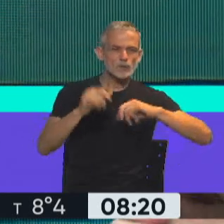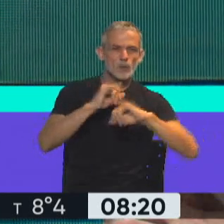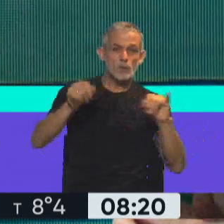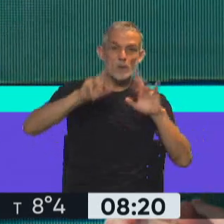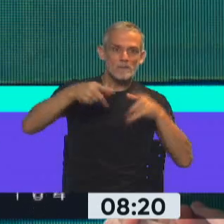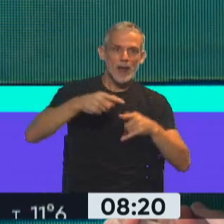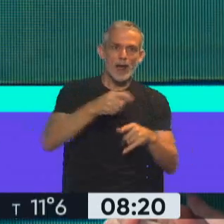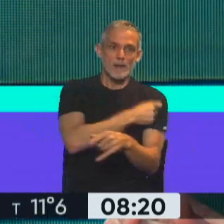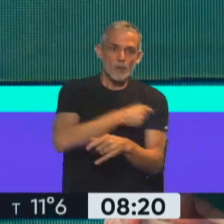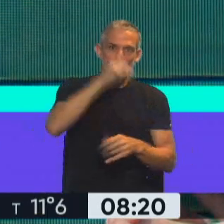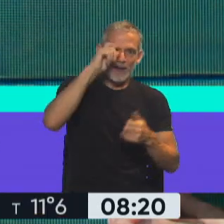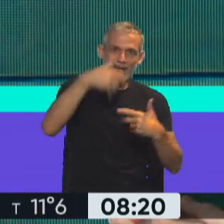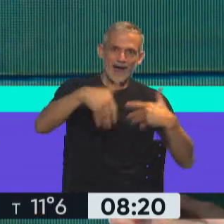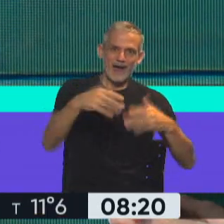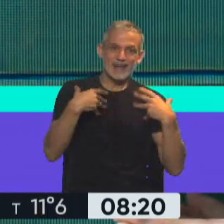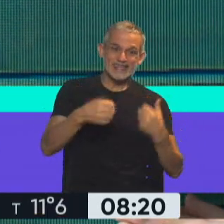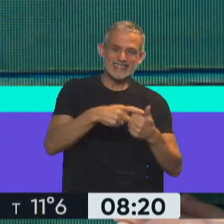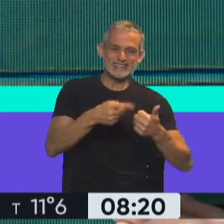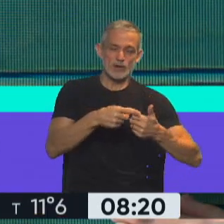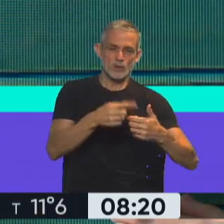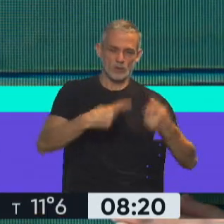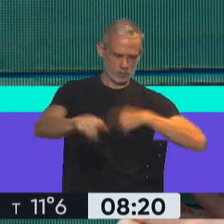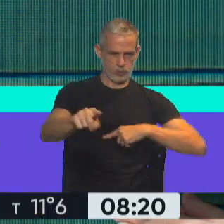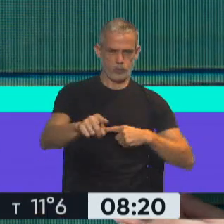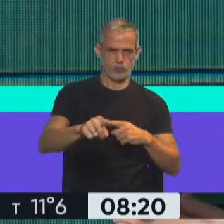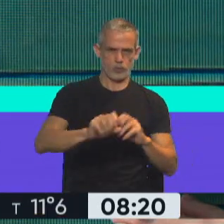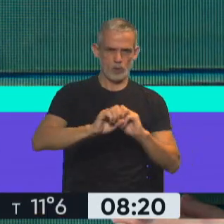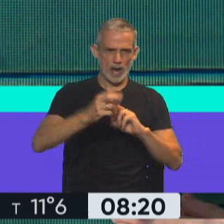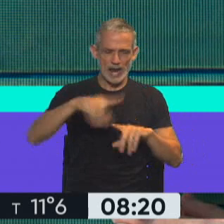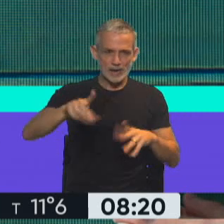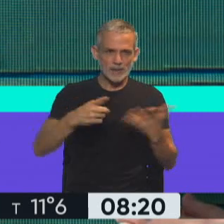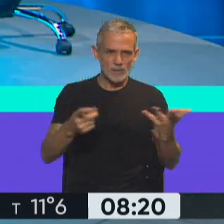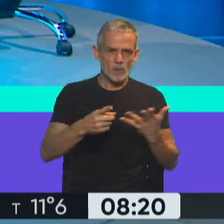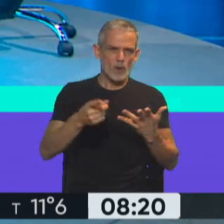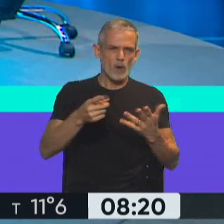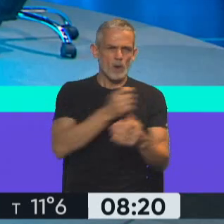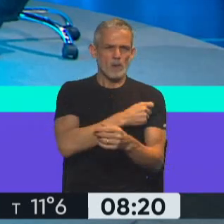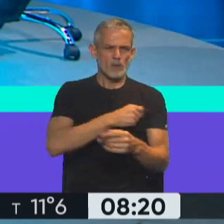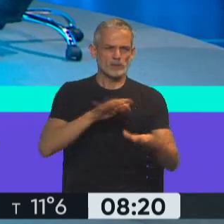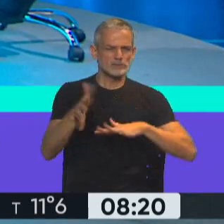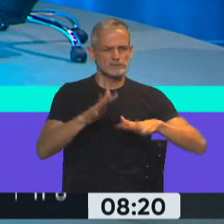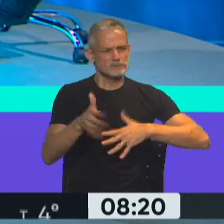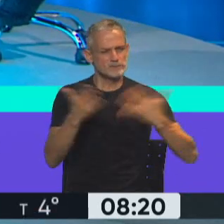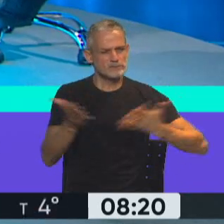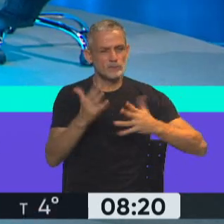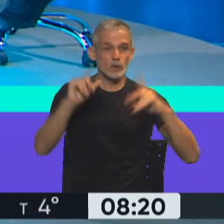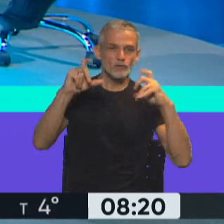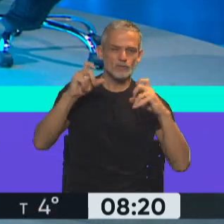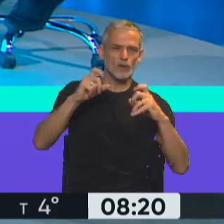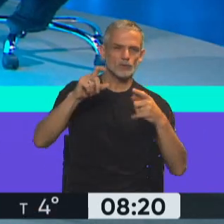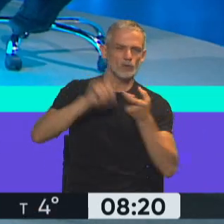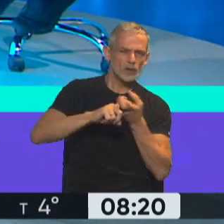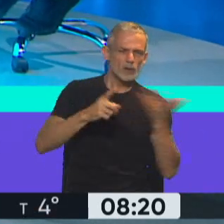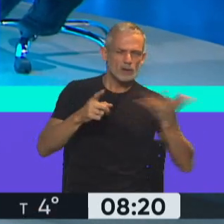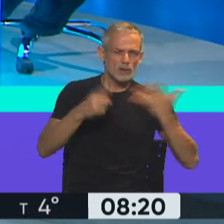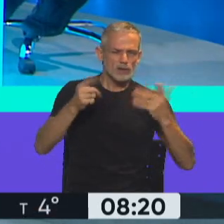sanitaria, quizás esa misma estrategia fue la que le jugó en contra, porque apareció la vacunación irregular en el medio y aparecieron las fotos de Olivos en el medio,